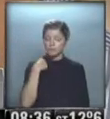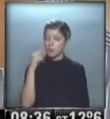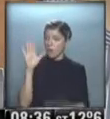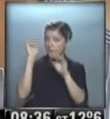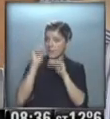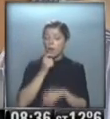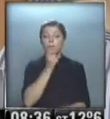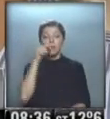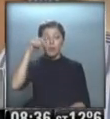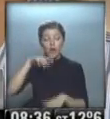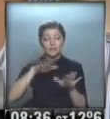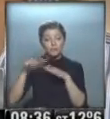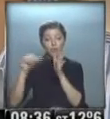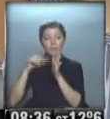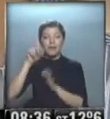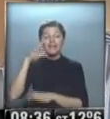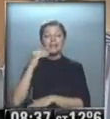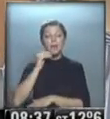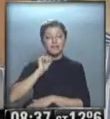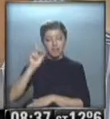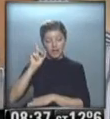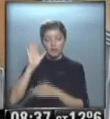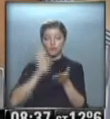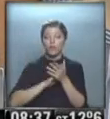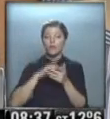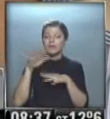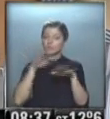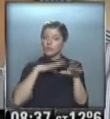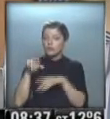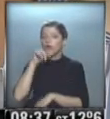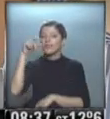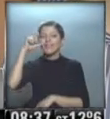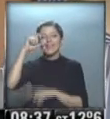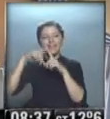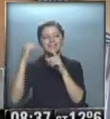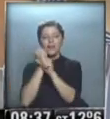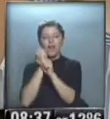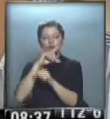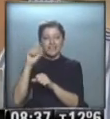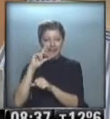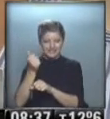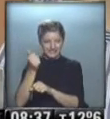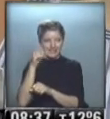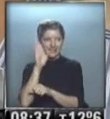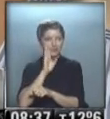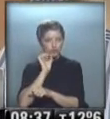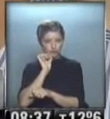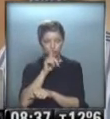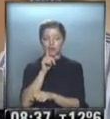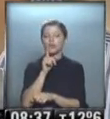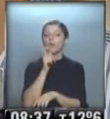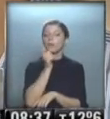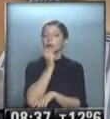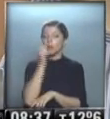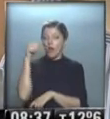en Gran Bretaña, a partir de todos los escándalos que hubo con los periódicos de Robert Murdoch y todo ese tipo de construcción, como hoy la reina aprobó